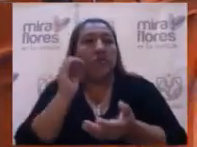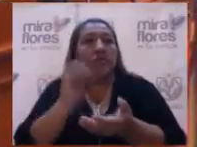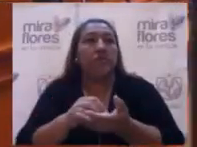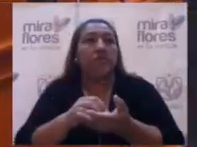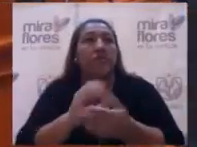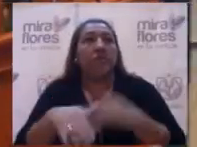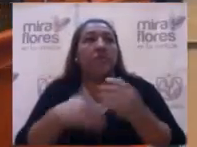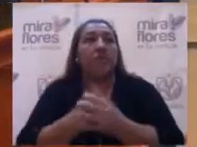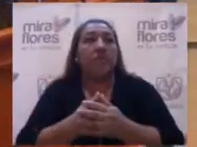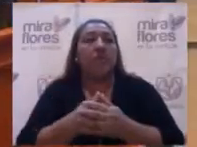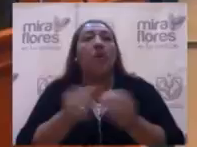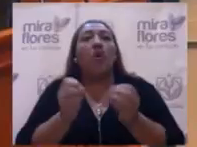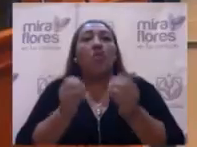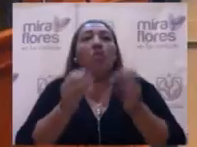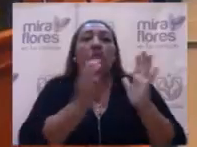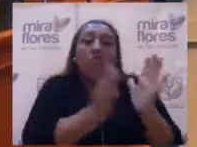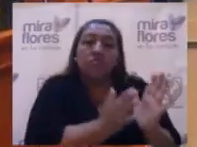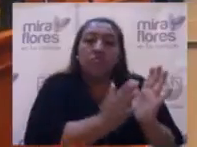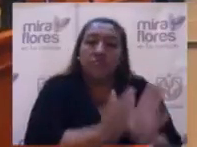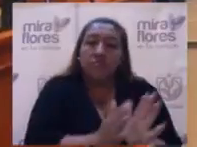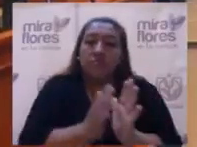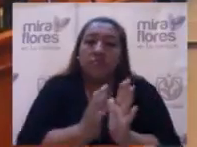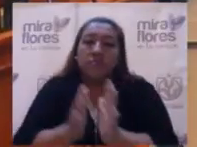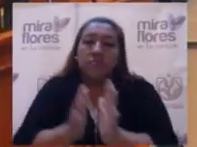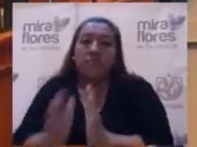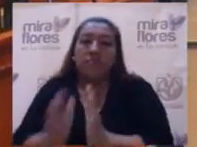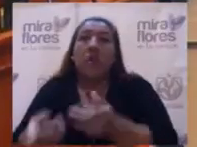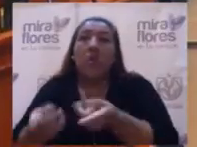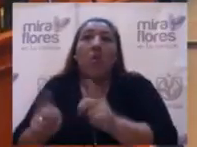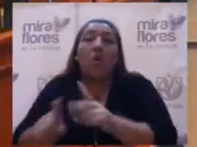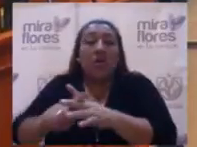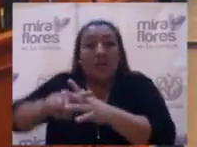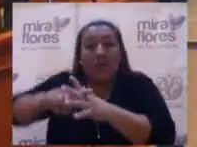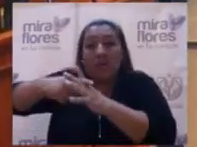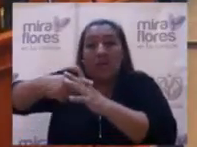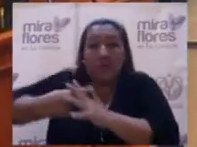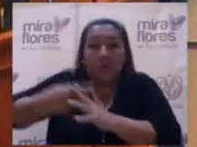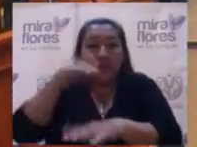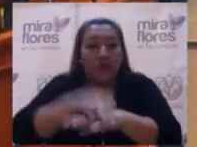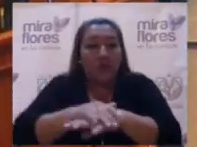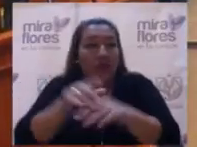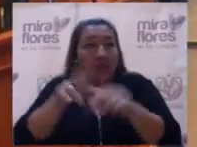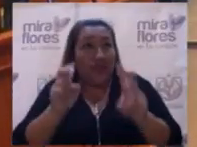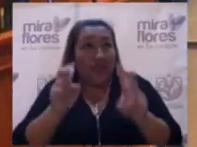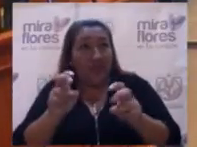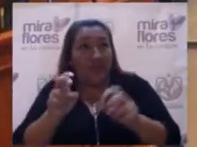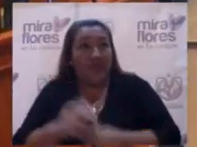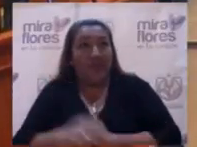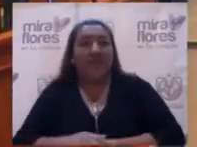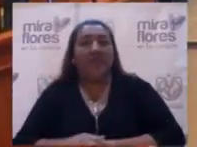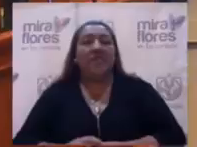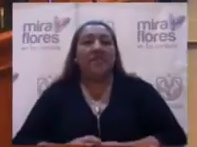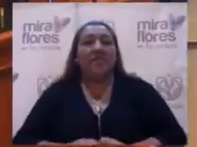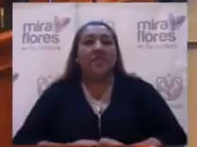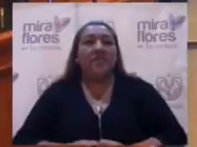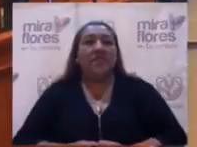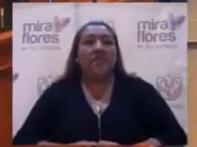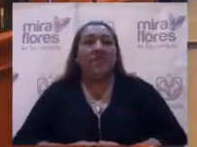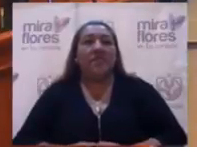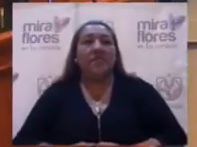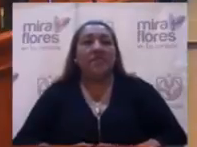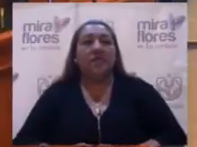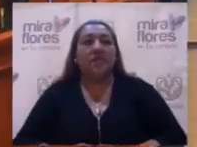todos los procedimientos que se han seguido a partir de cuando se cambia el personal del Arcomar, de Defensa